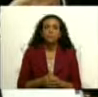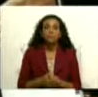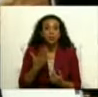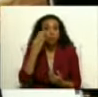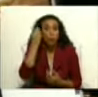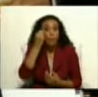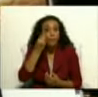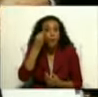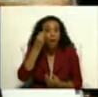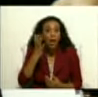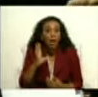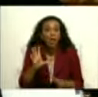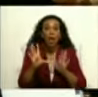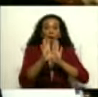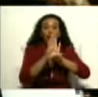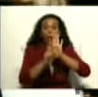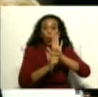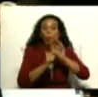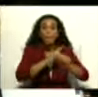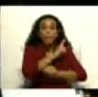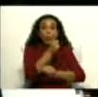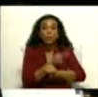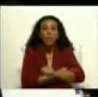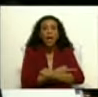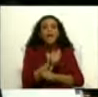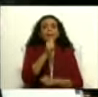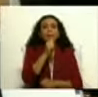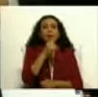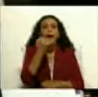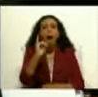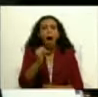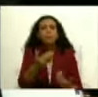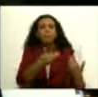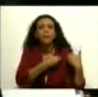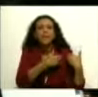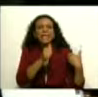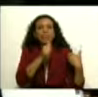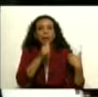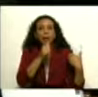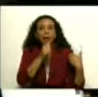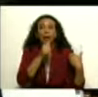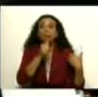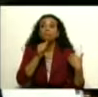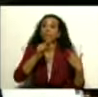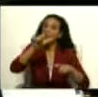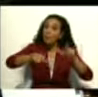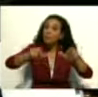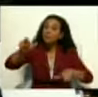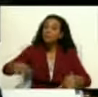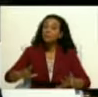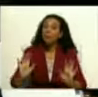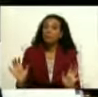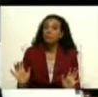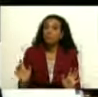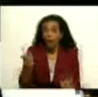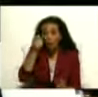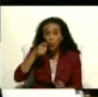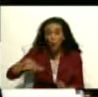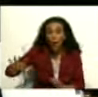Creo que el poder constituyente está en la calle. Yo creo que el poder constituyente es el